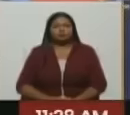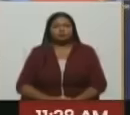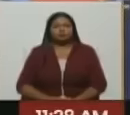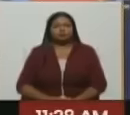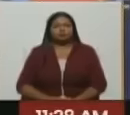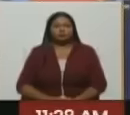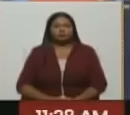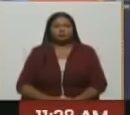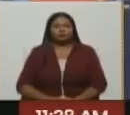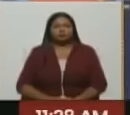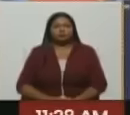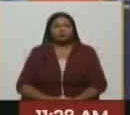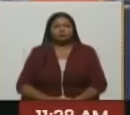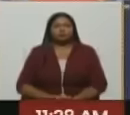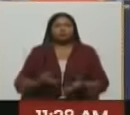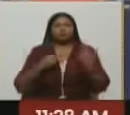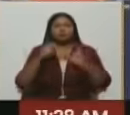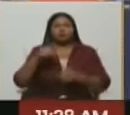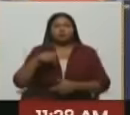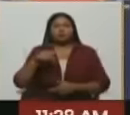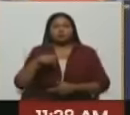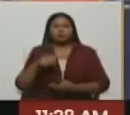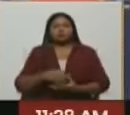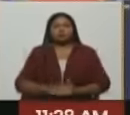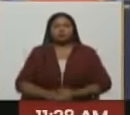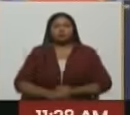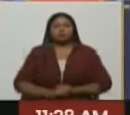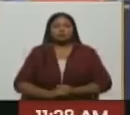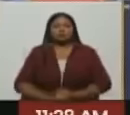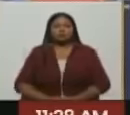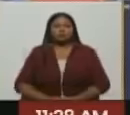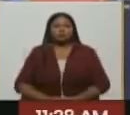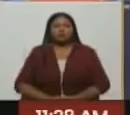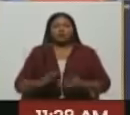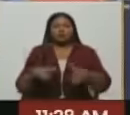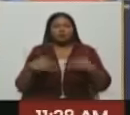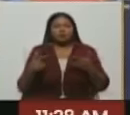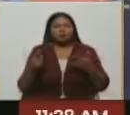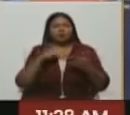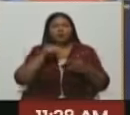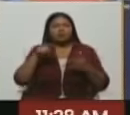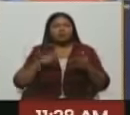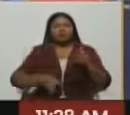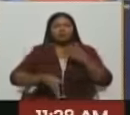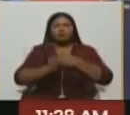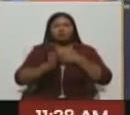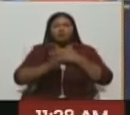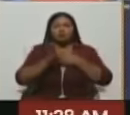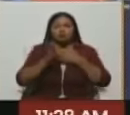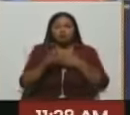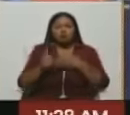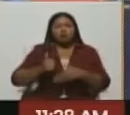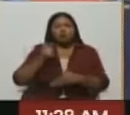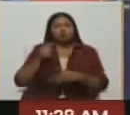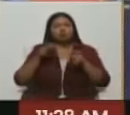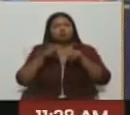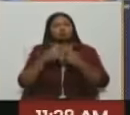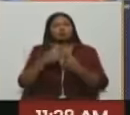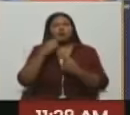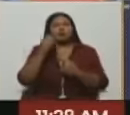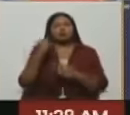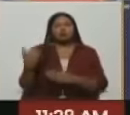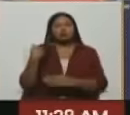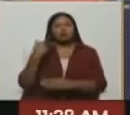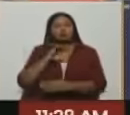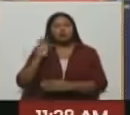Los dueños de los medios de comunicación de aquí, ¿hasta cuándo ustedes siguen cualquier cosa que dicen allá en contra de